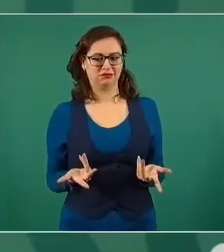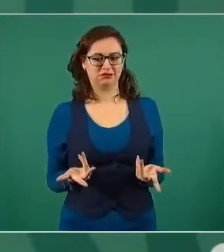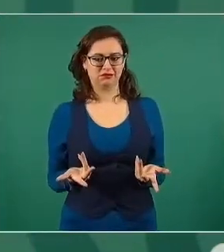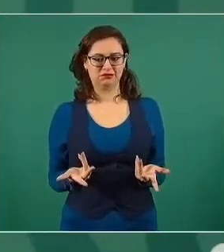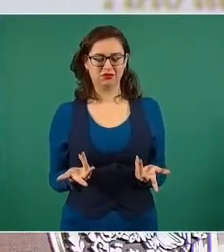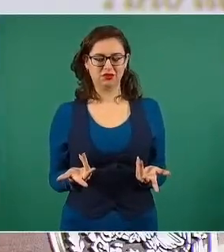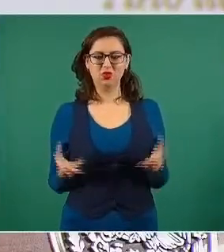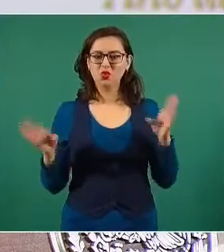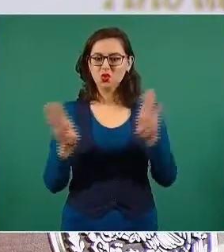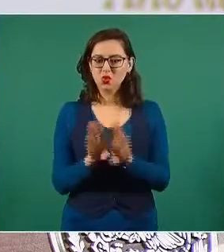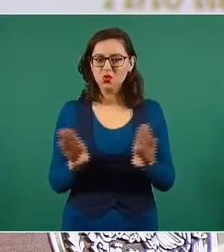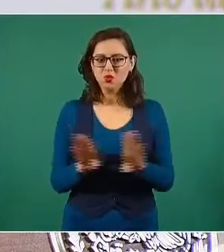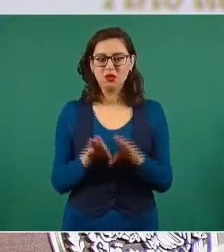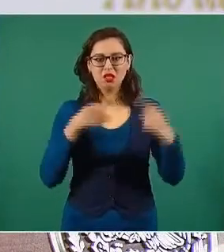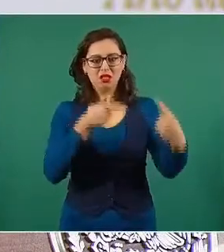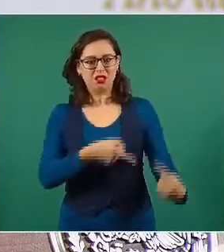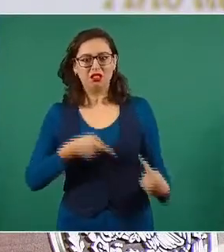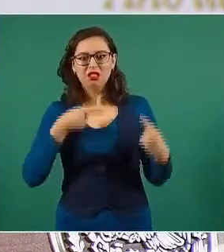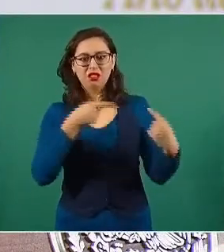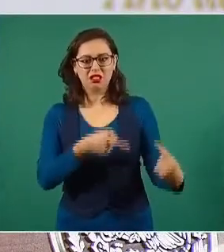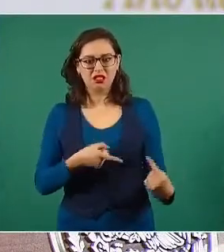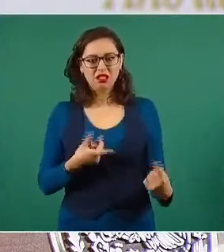Hay resistencias.